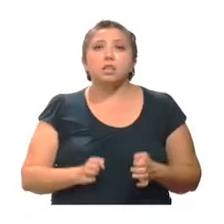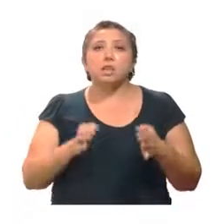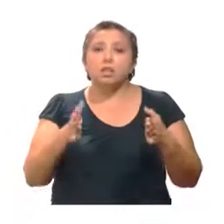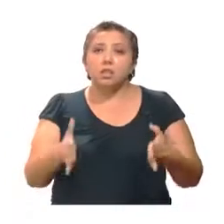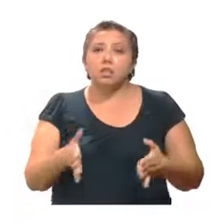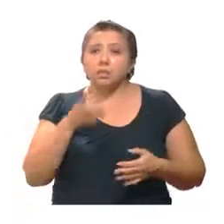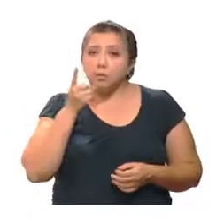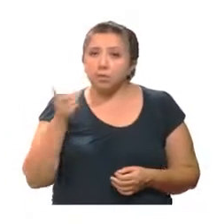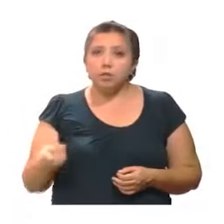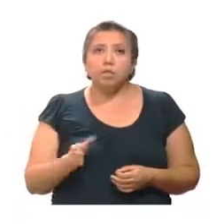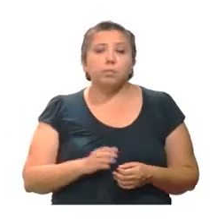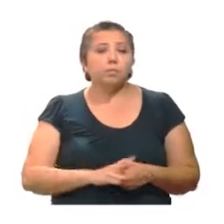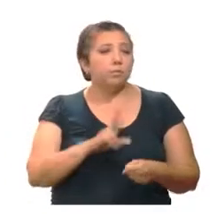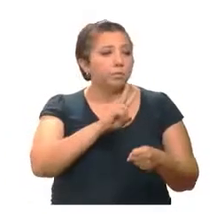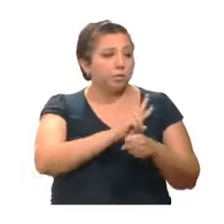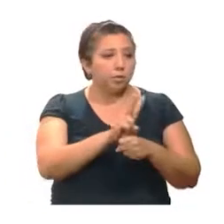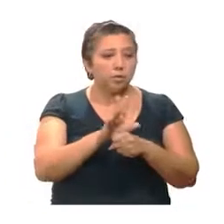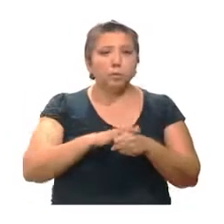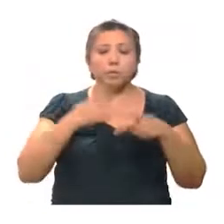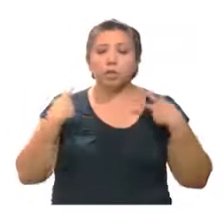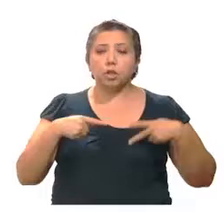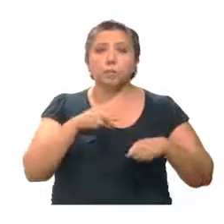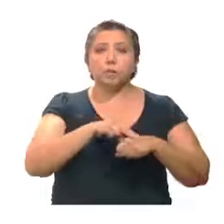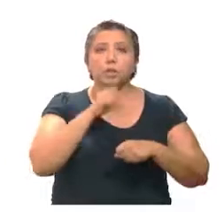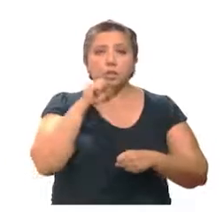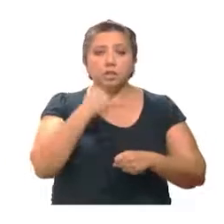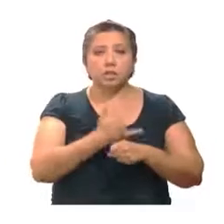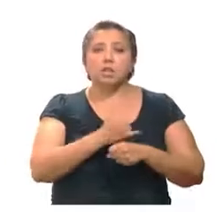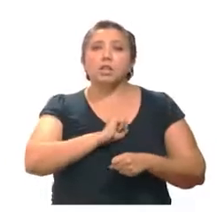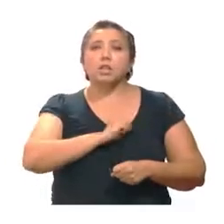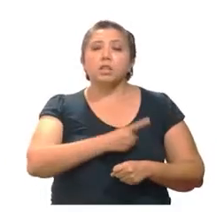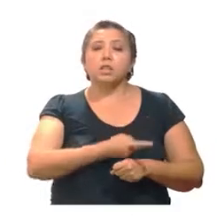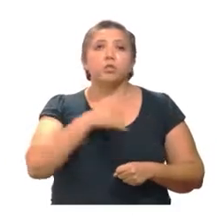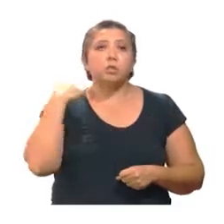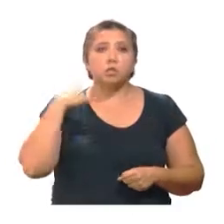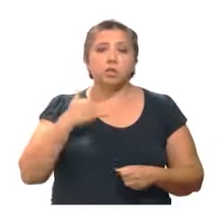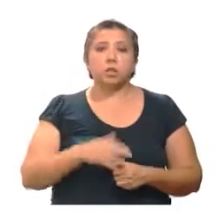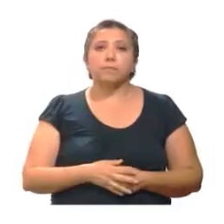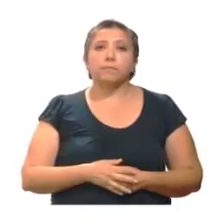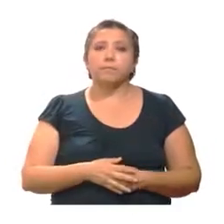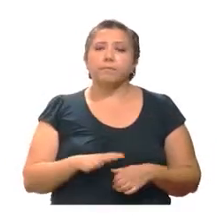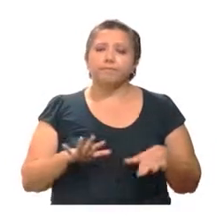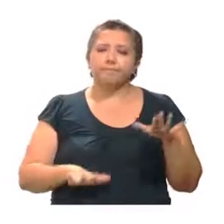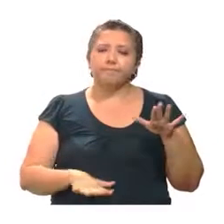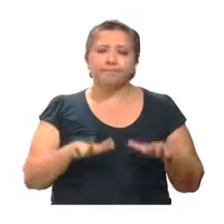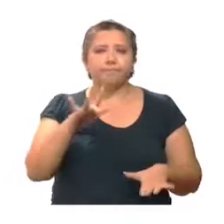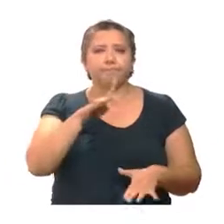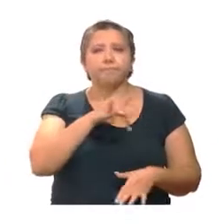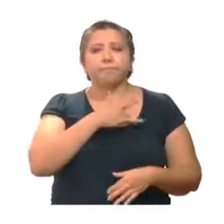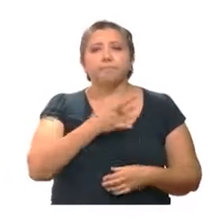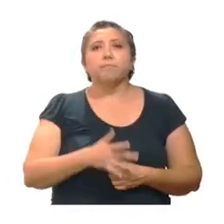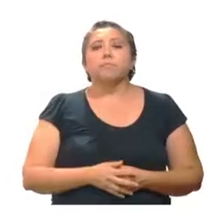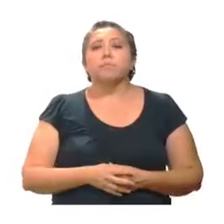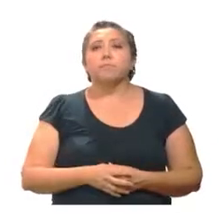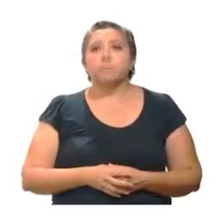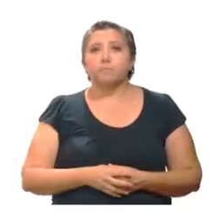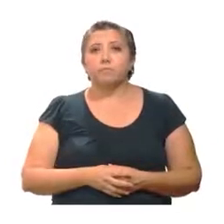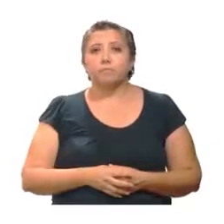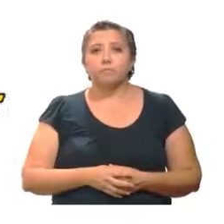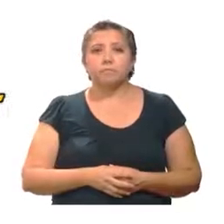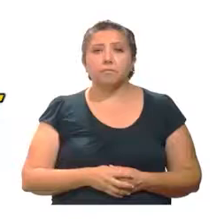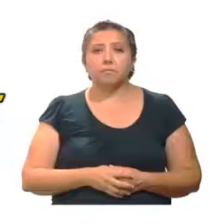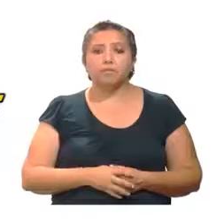estables, aislados y monitoreados constantemente por personal médico de la Secretaría de Salud de Yucatán. Presentan síntomas